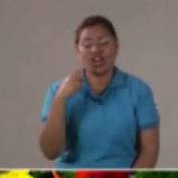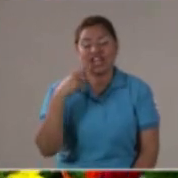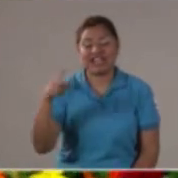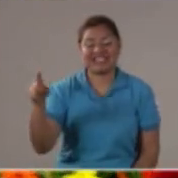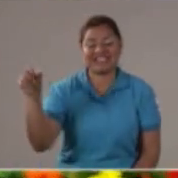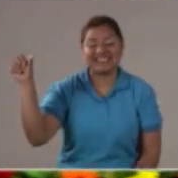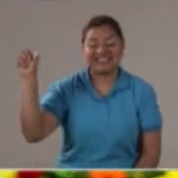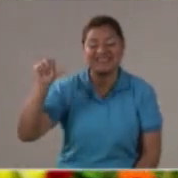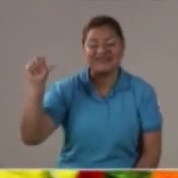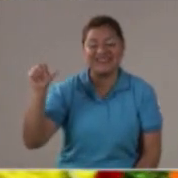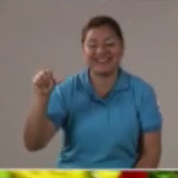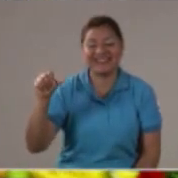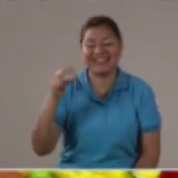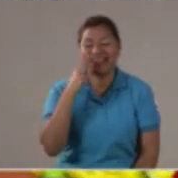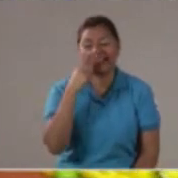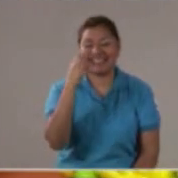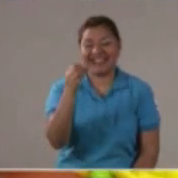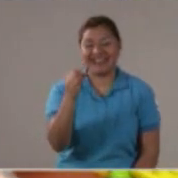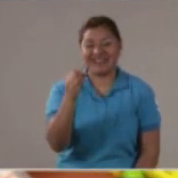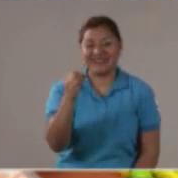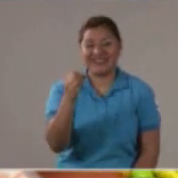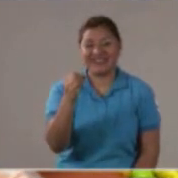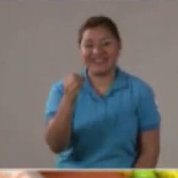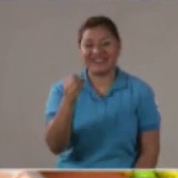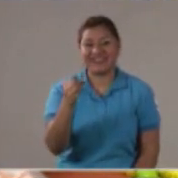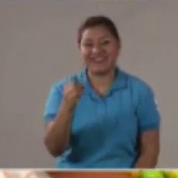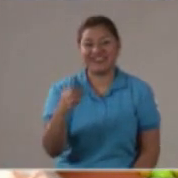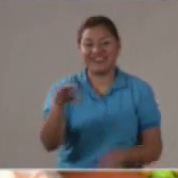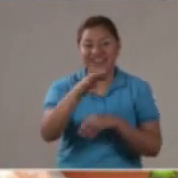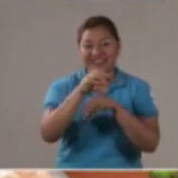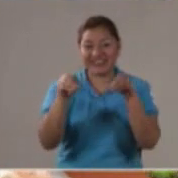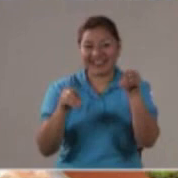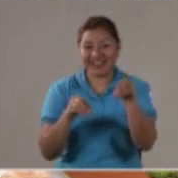no, ahí ya no parece bendición, va.